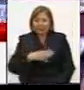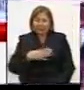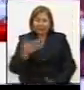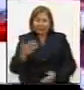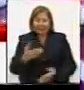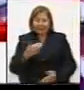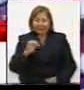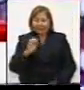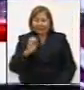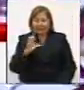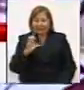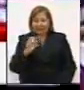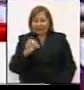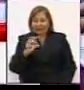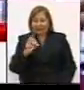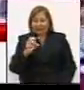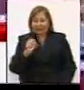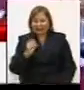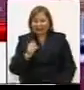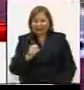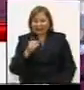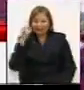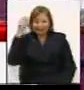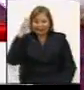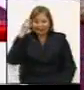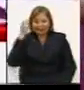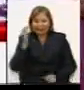Carlos Meléndez Herrero, especialista en reforma política.